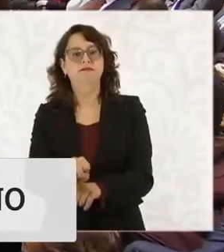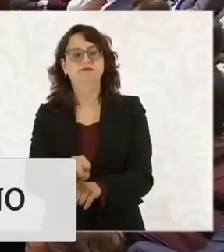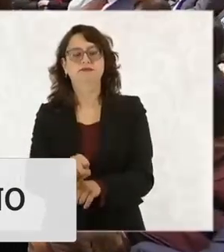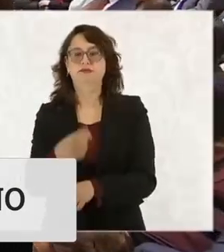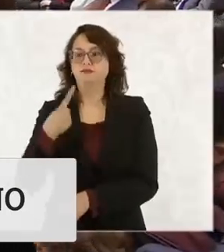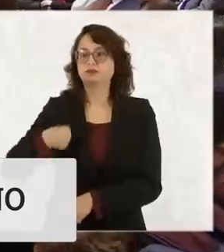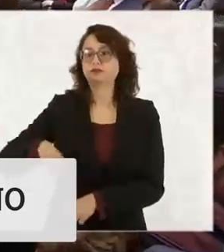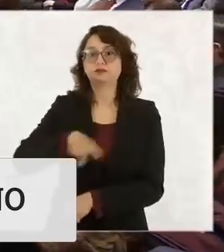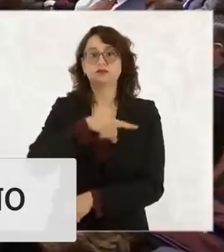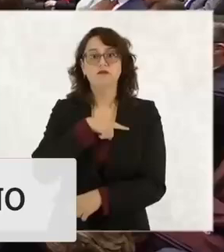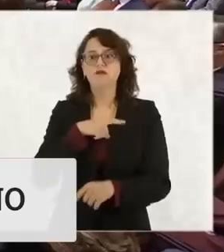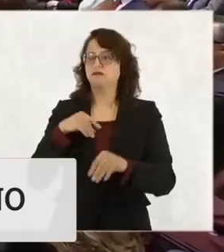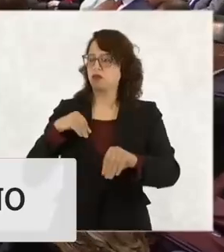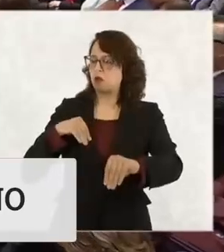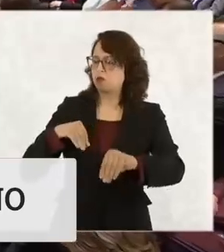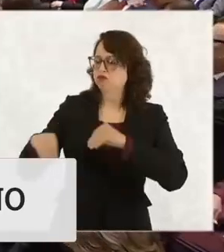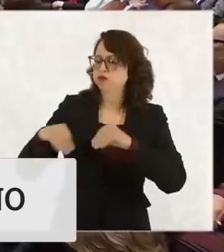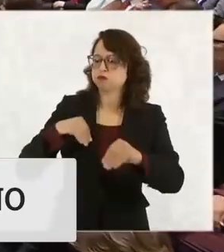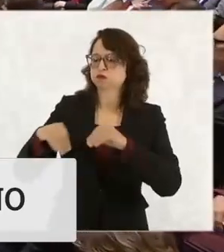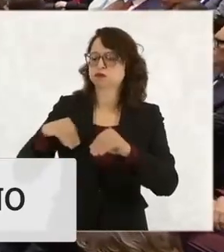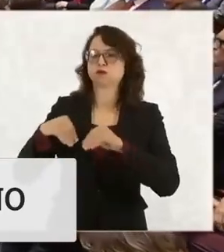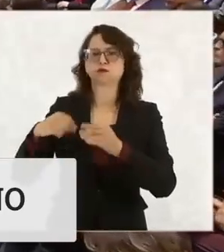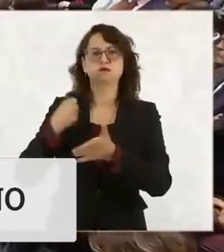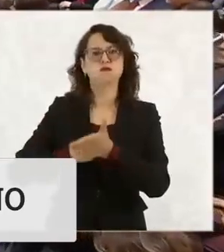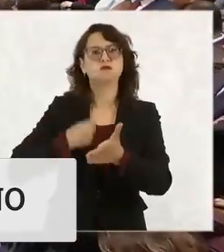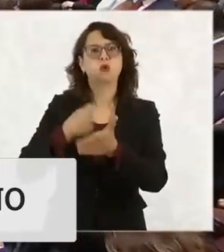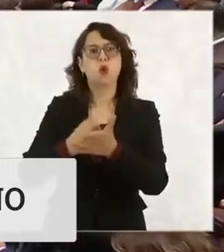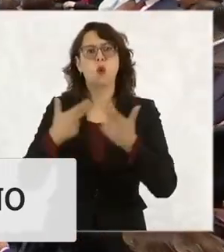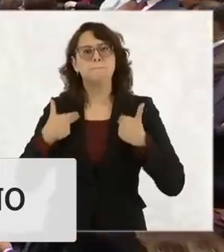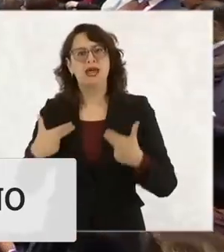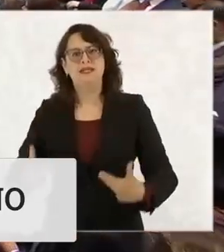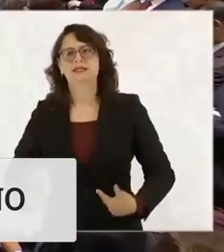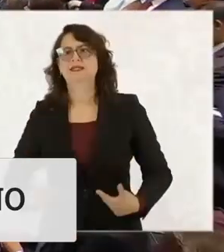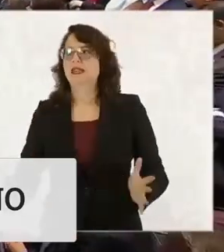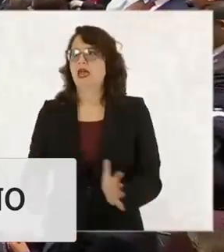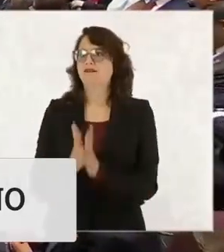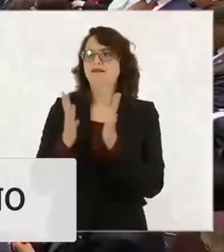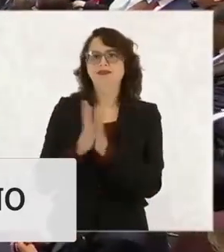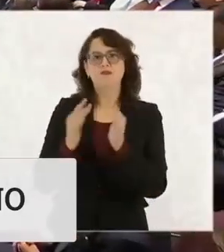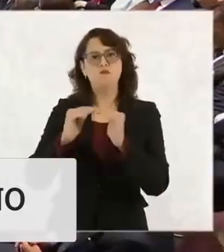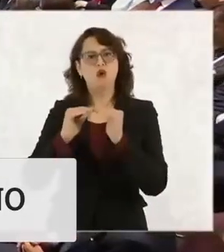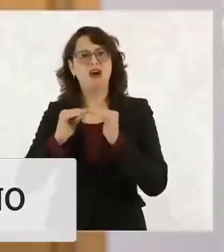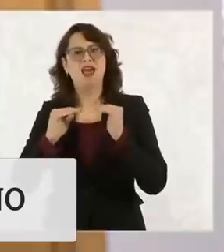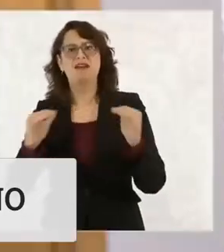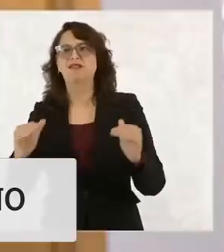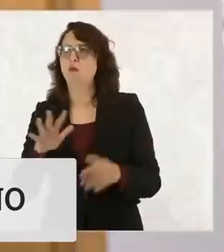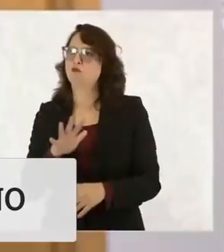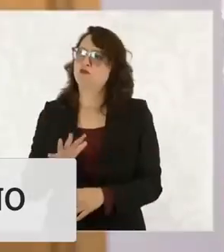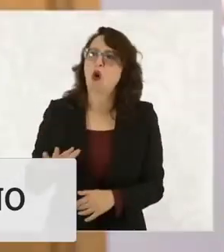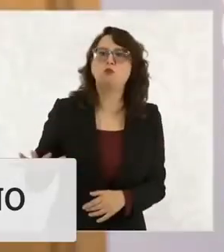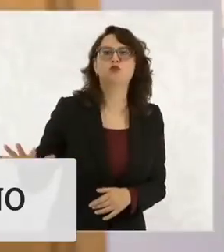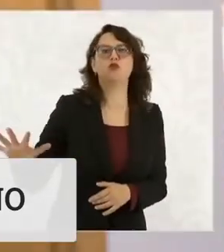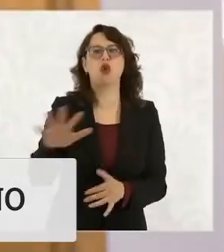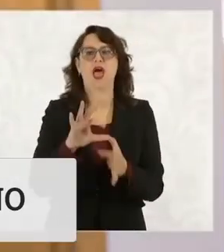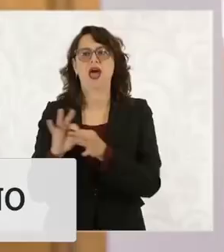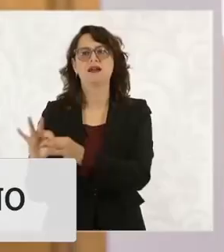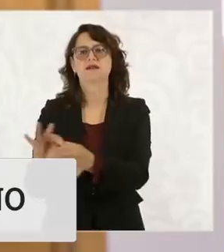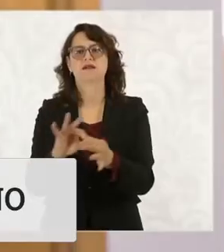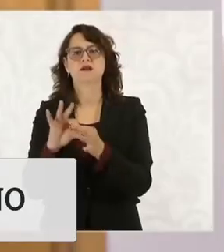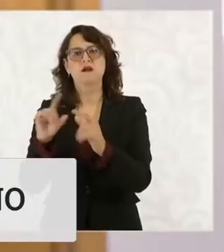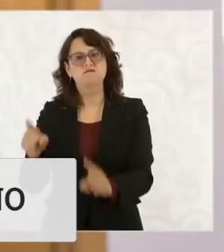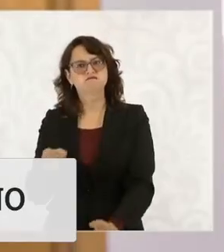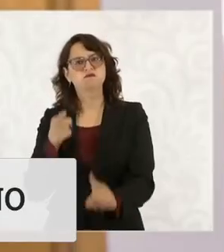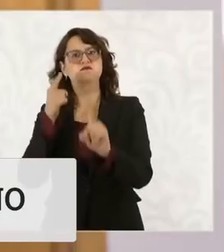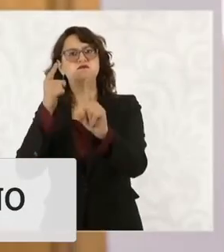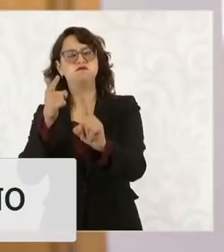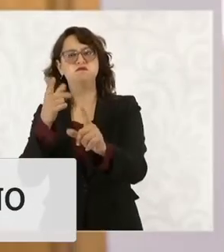profundamente humanista, democrático y popular, que colocó al pueblo en el centro del quehacer político